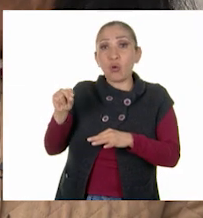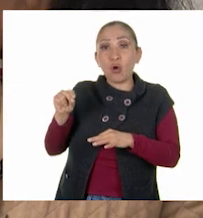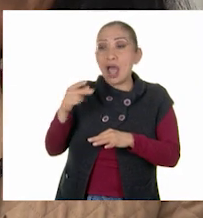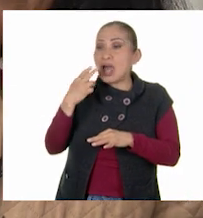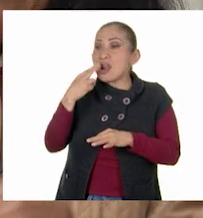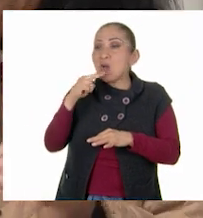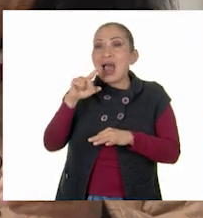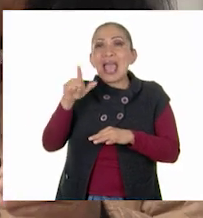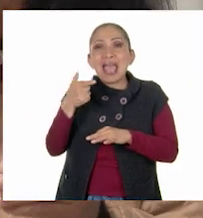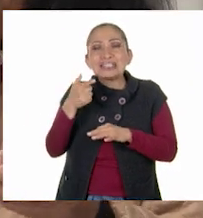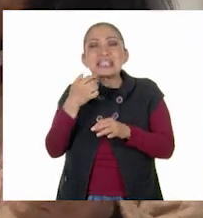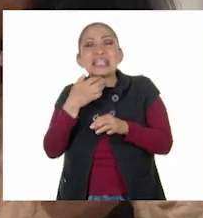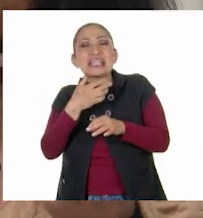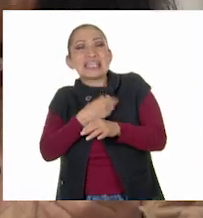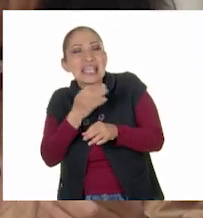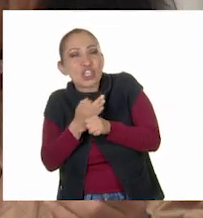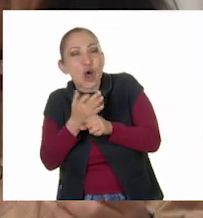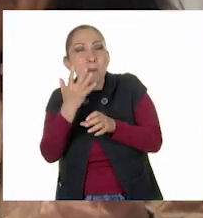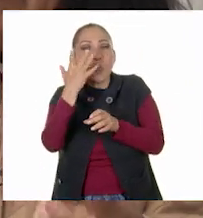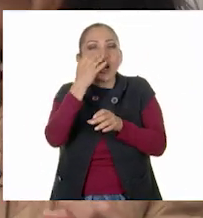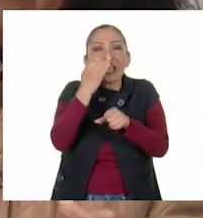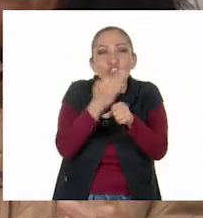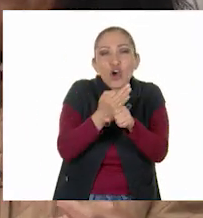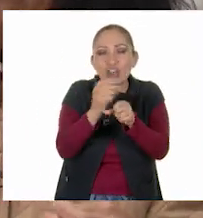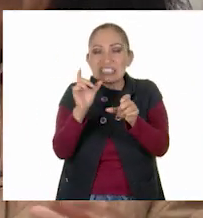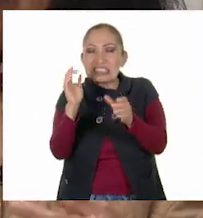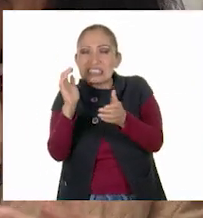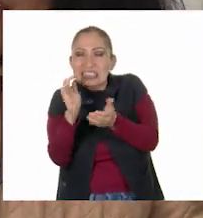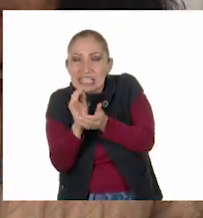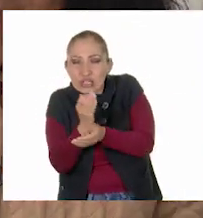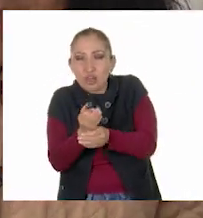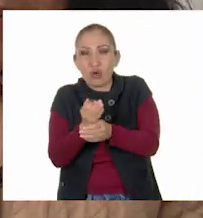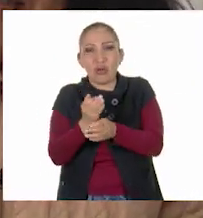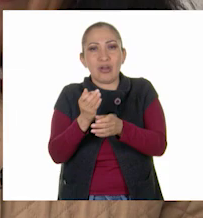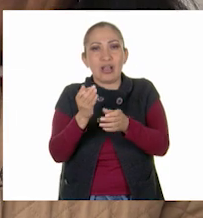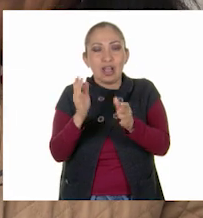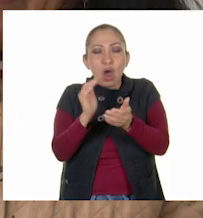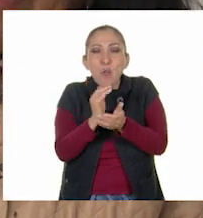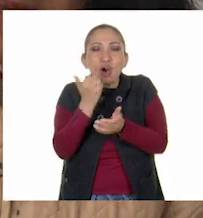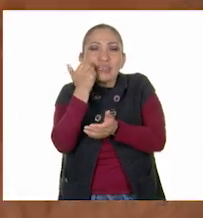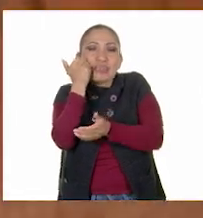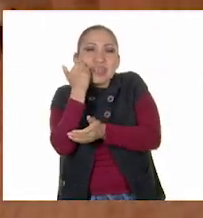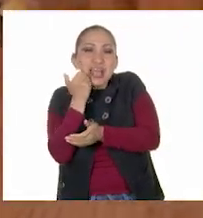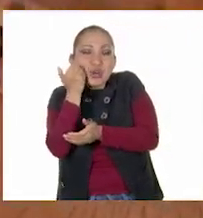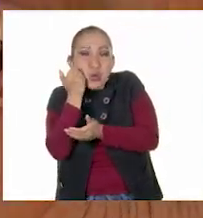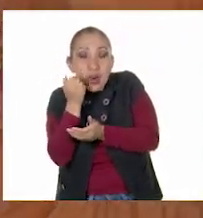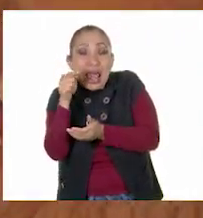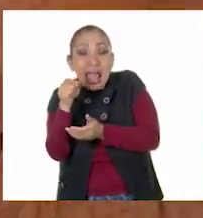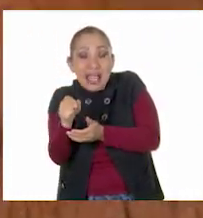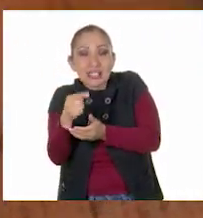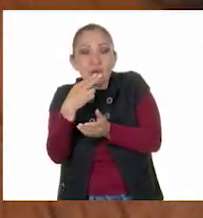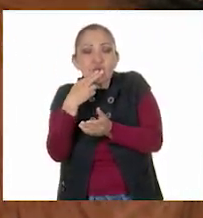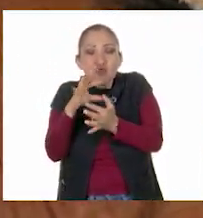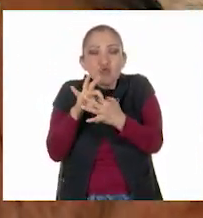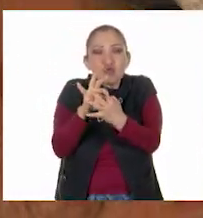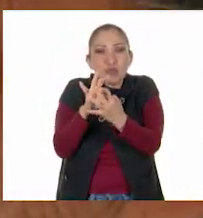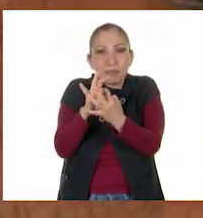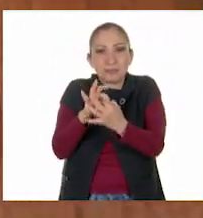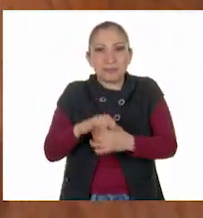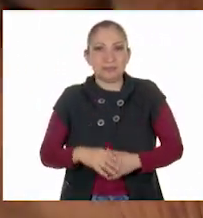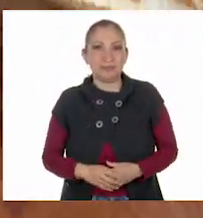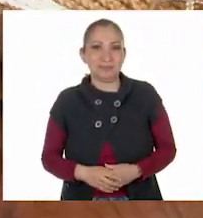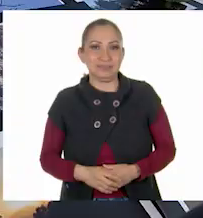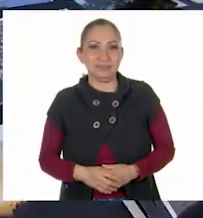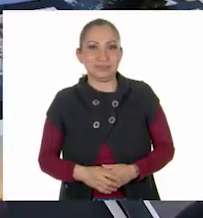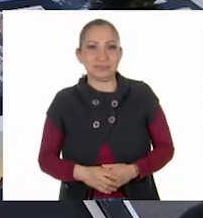En el náhuatl es hijito, bonito, chiquito, y entonces es la ternura la que fraterniza.